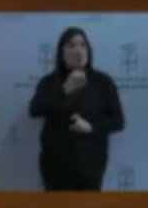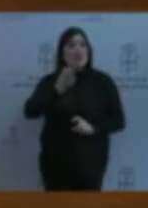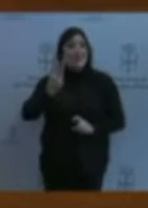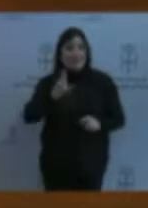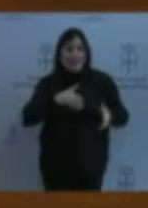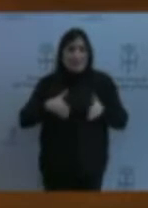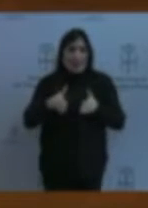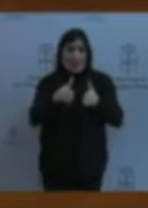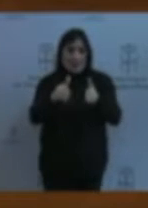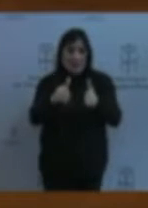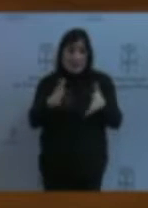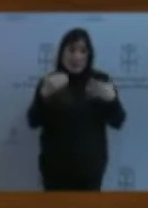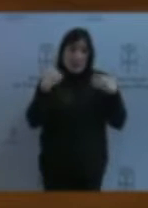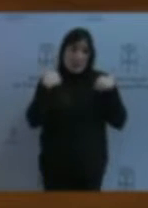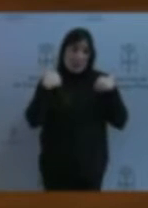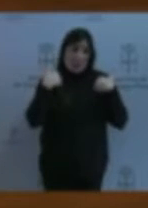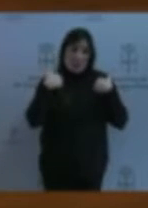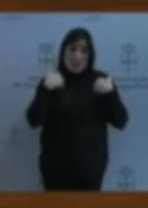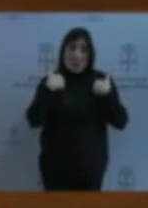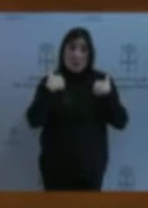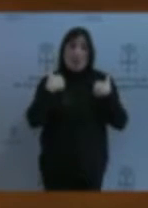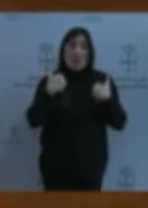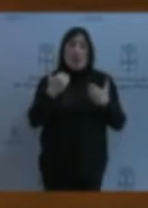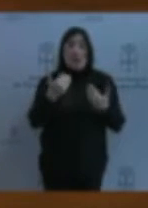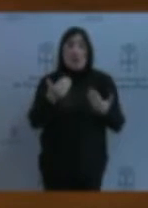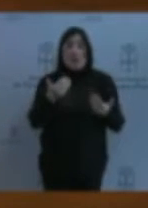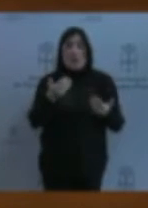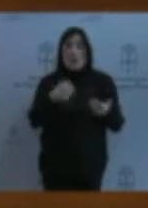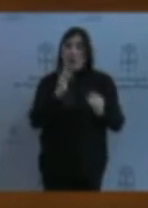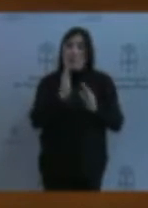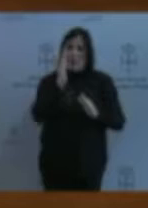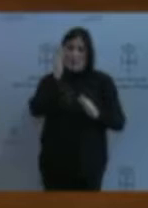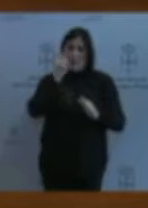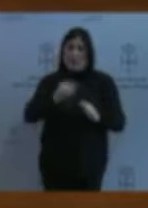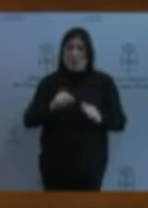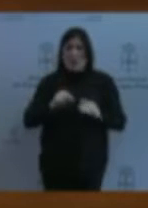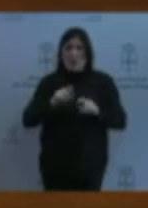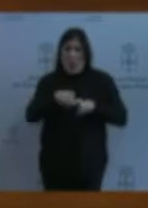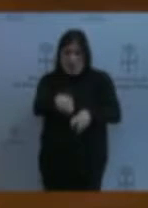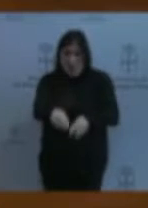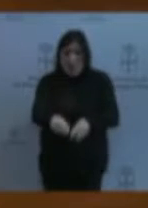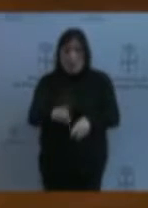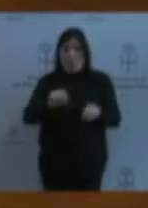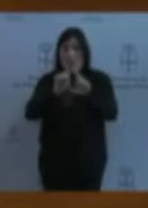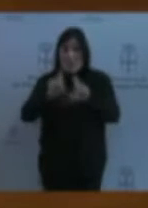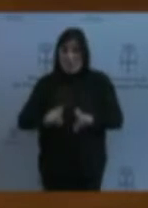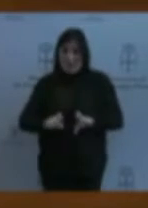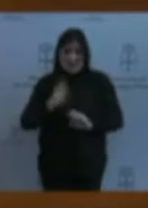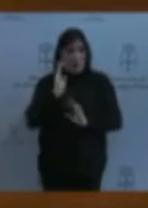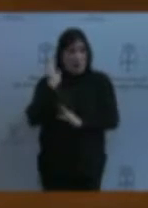afectadas, daños en cosechas, invernaderos, empresas, muy particularmente en la zona de Pravia y el Bajo